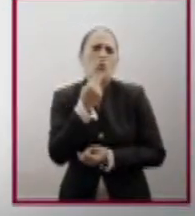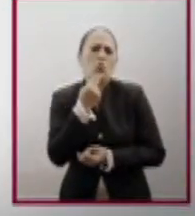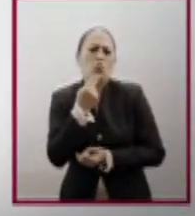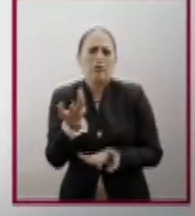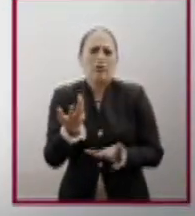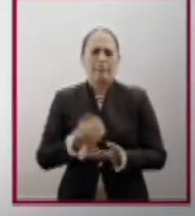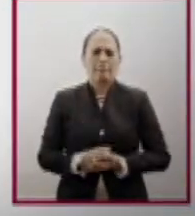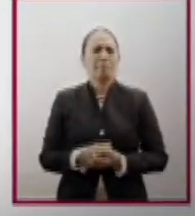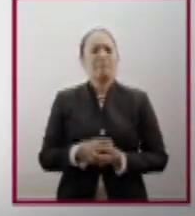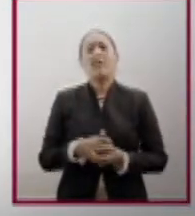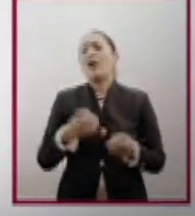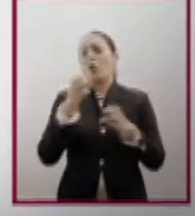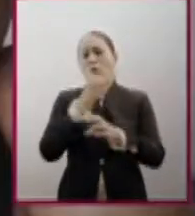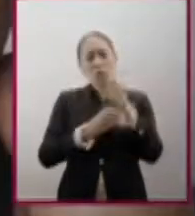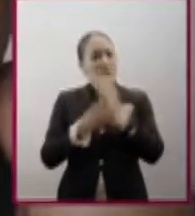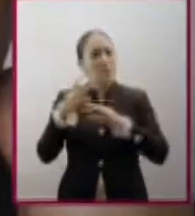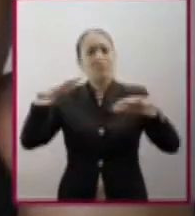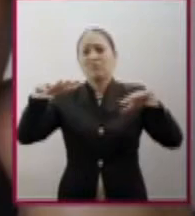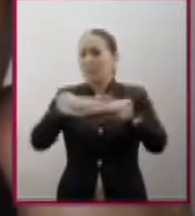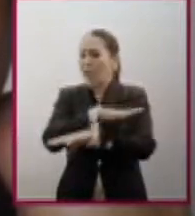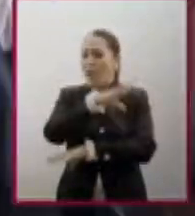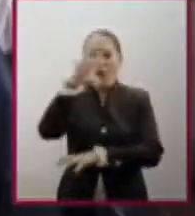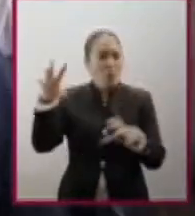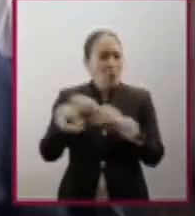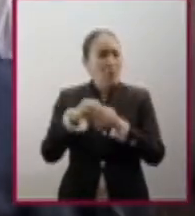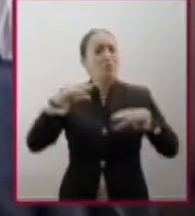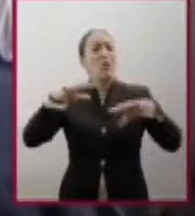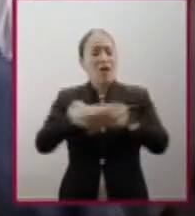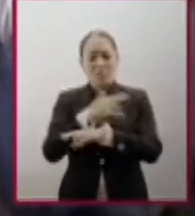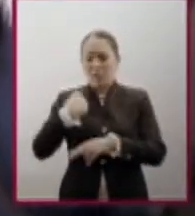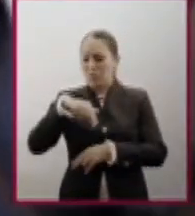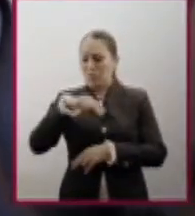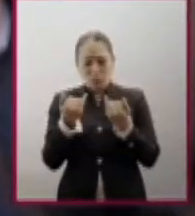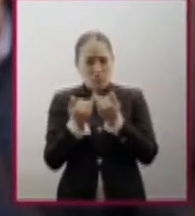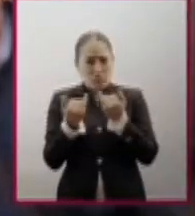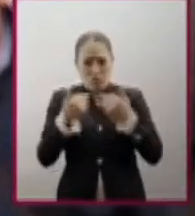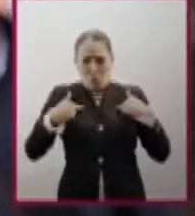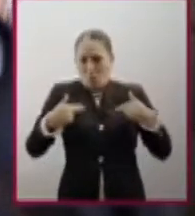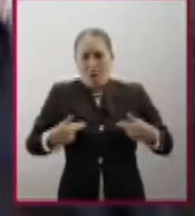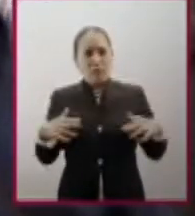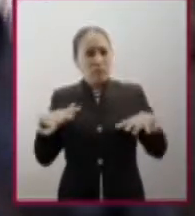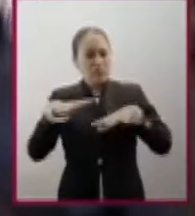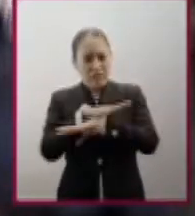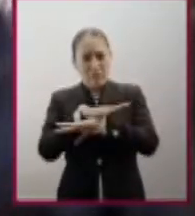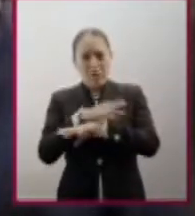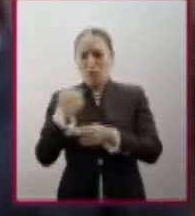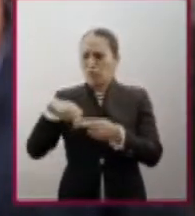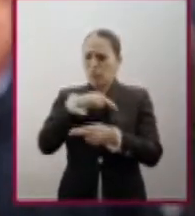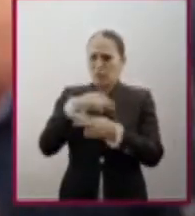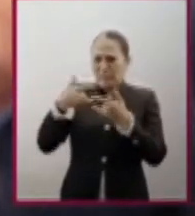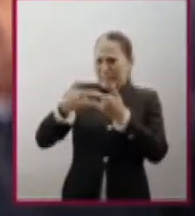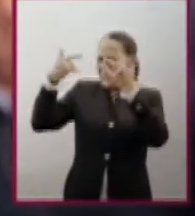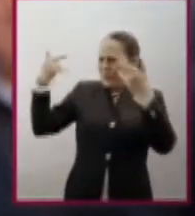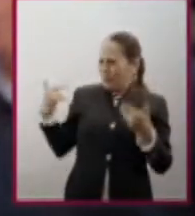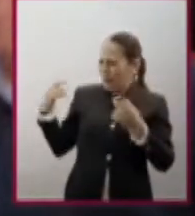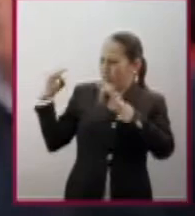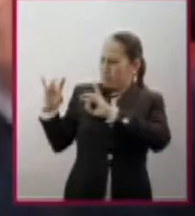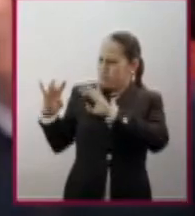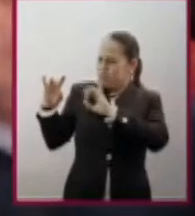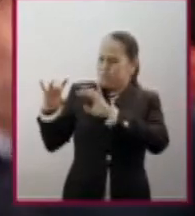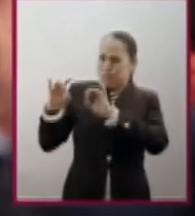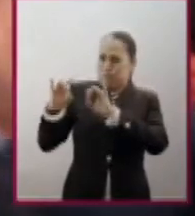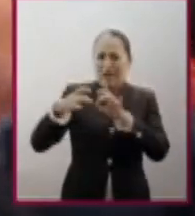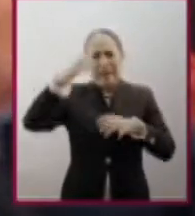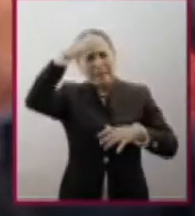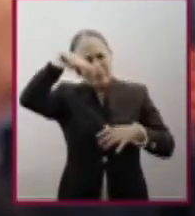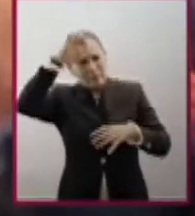Todo cambia. Las cosas cambian y nosotros, como seres humanos, también. Somos históricos porque estamos hechos de las